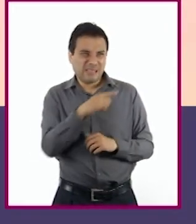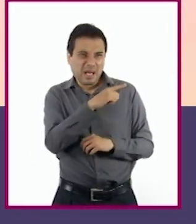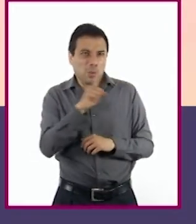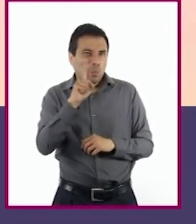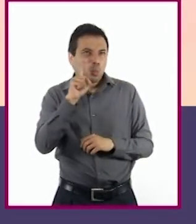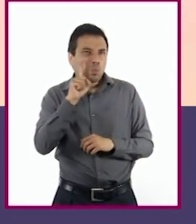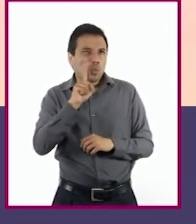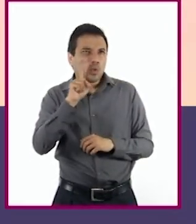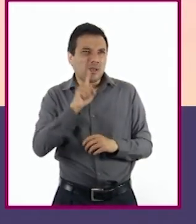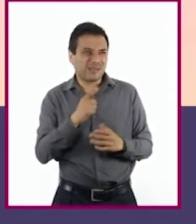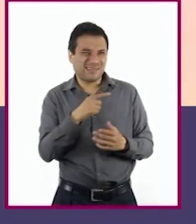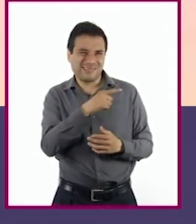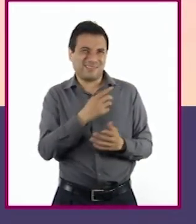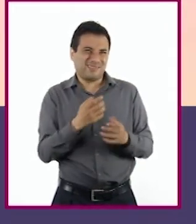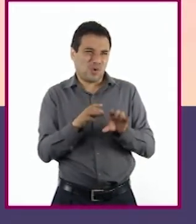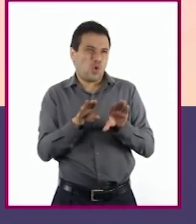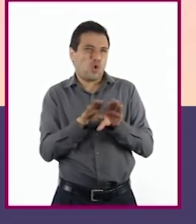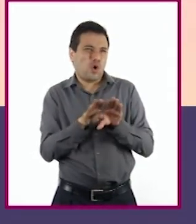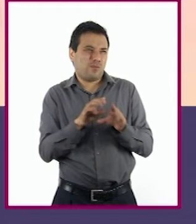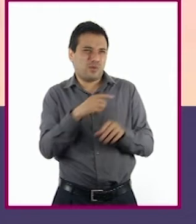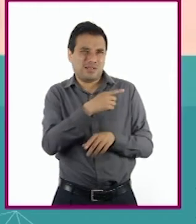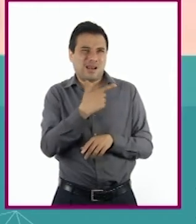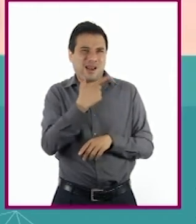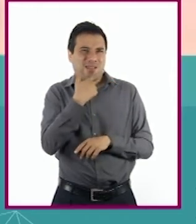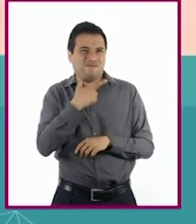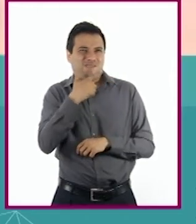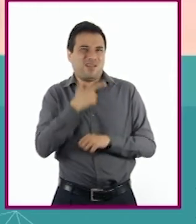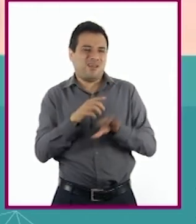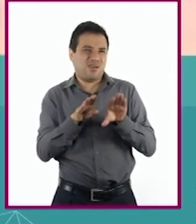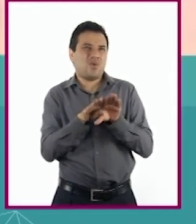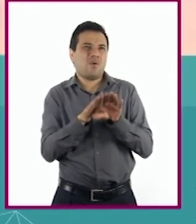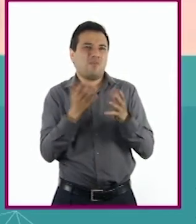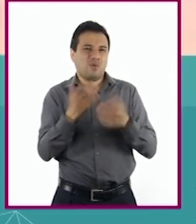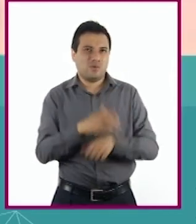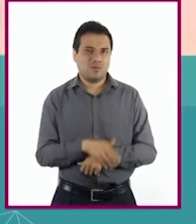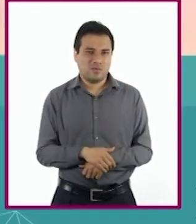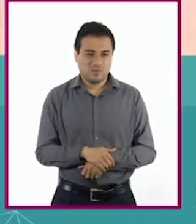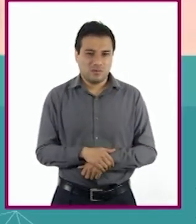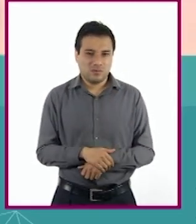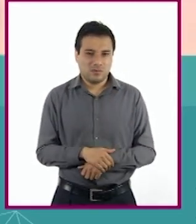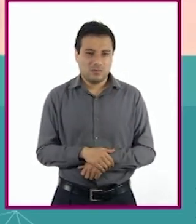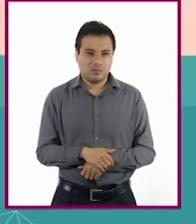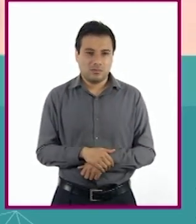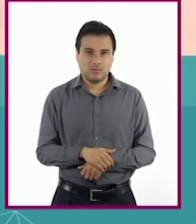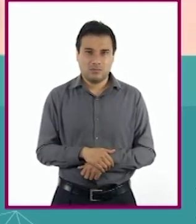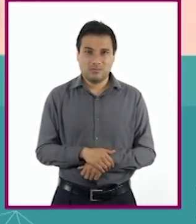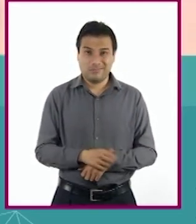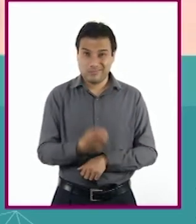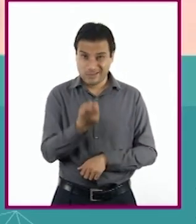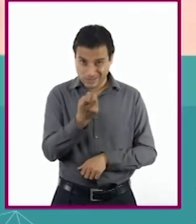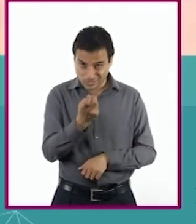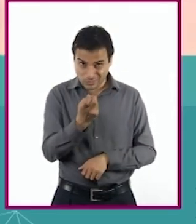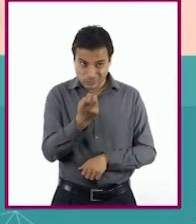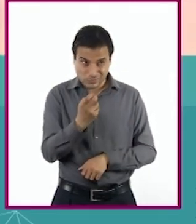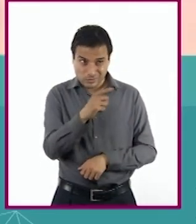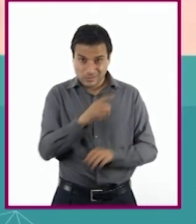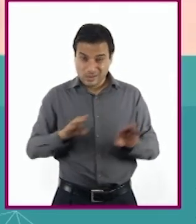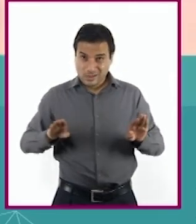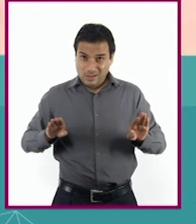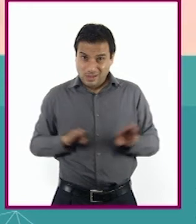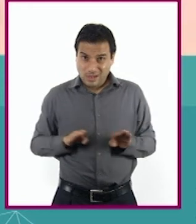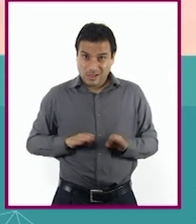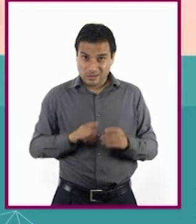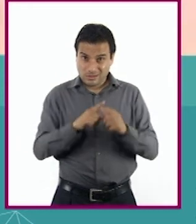heterosexual. Esto no les agrada. ¿Tiene algo que ver con el principio de respeto a la diversidad? ¿Con